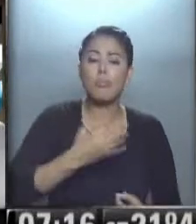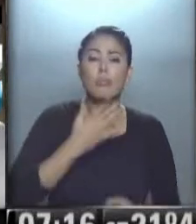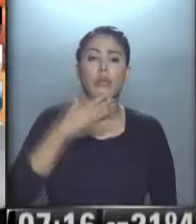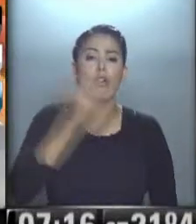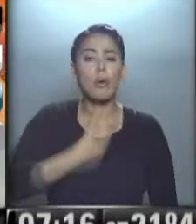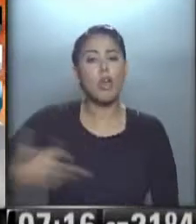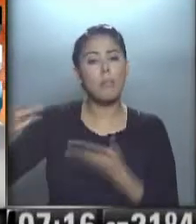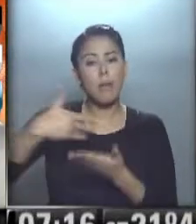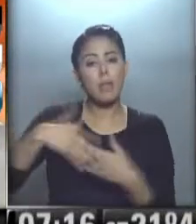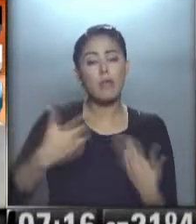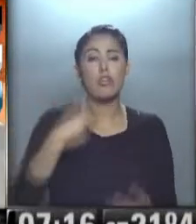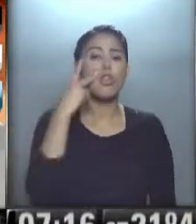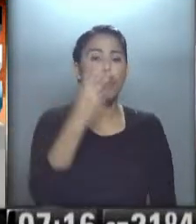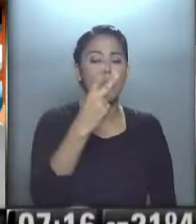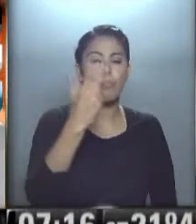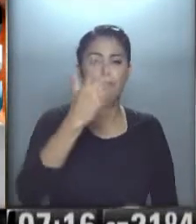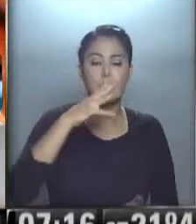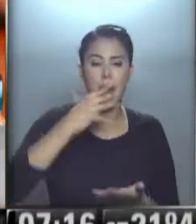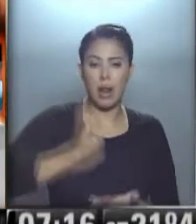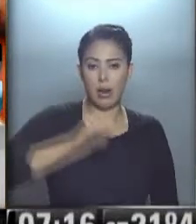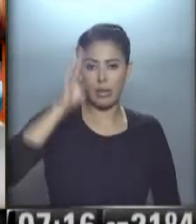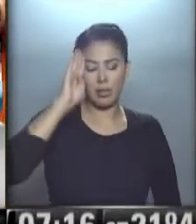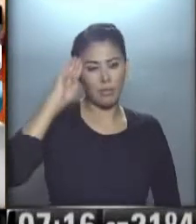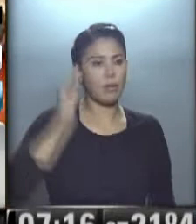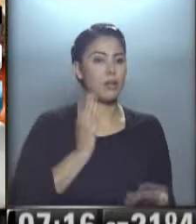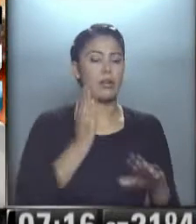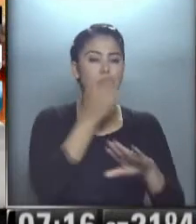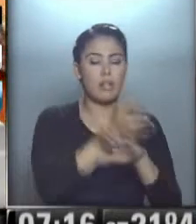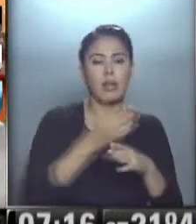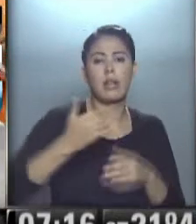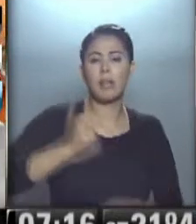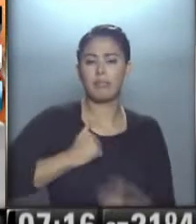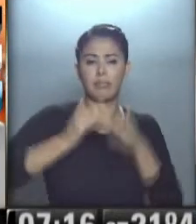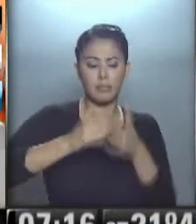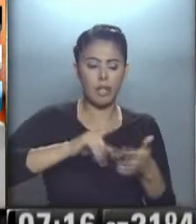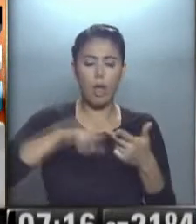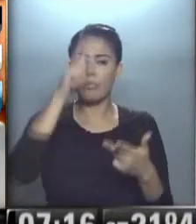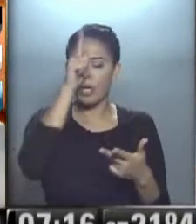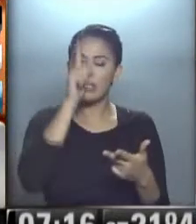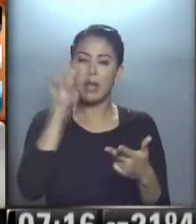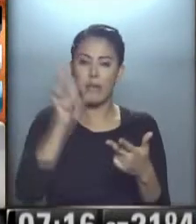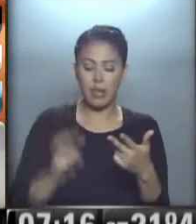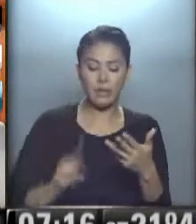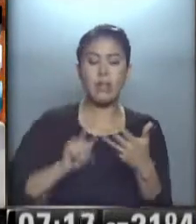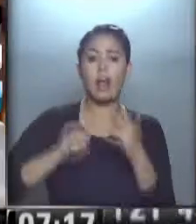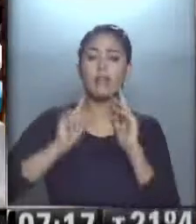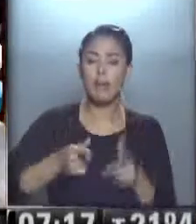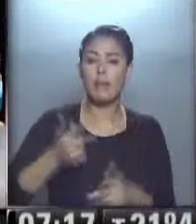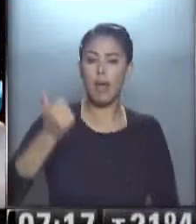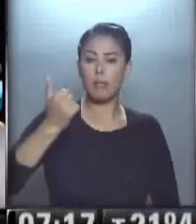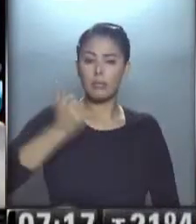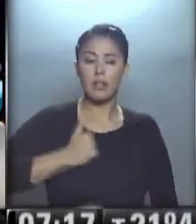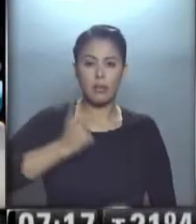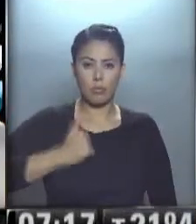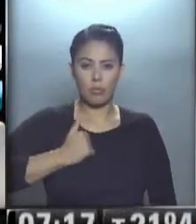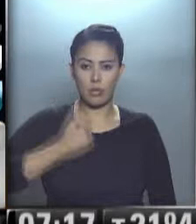un refuerzo de más de 2.000 efectivos de gendarmería nacional prefectura policía federal argentina y de seguridad aeropuertaria decía bernie en las